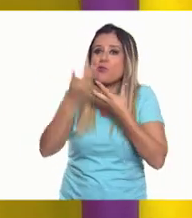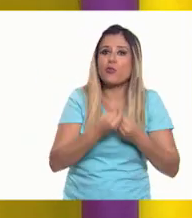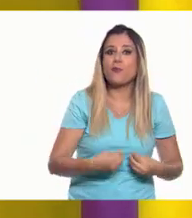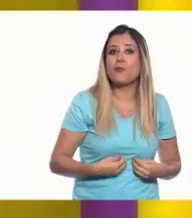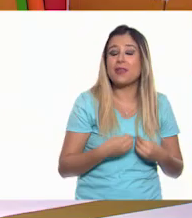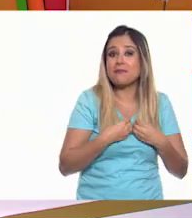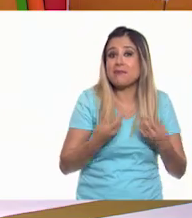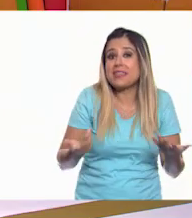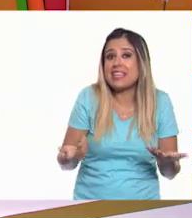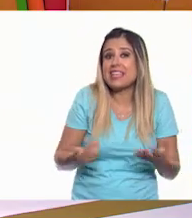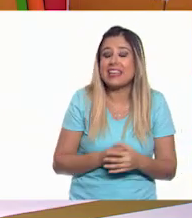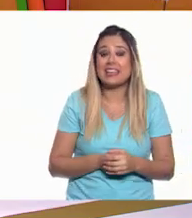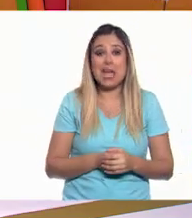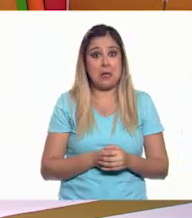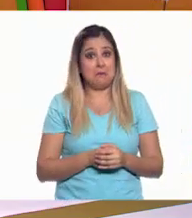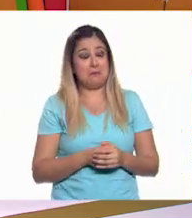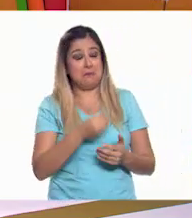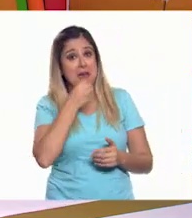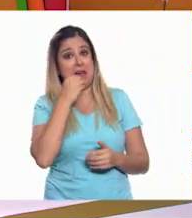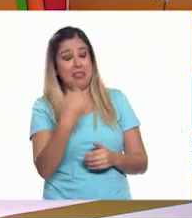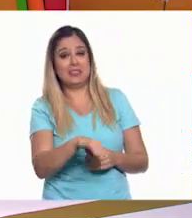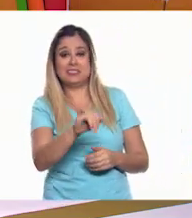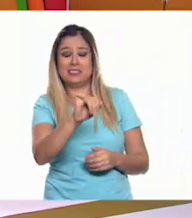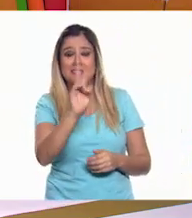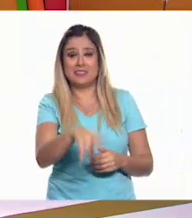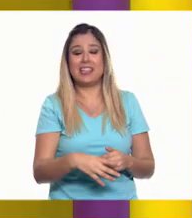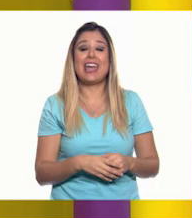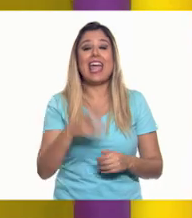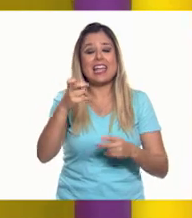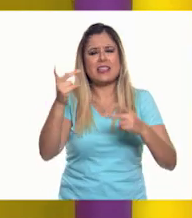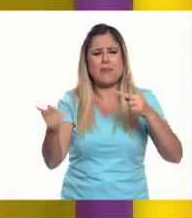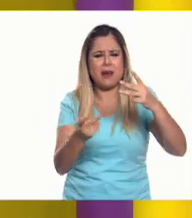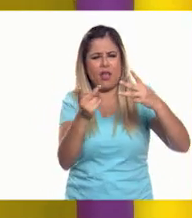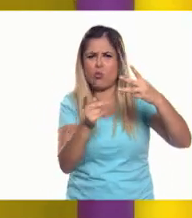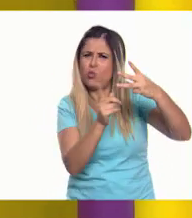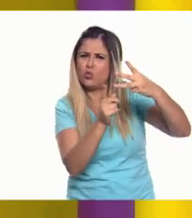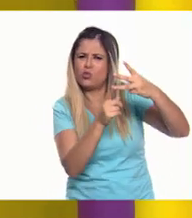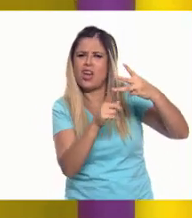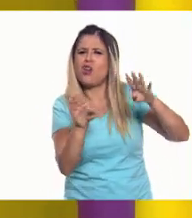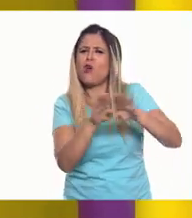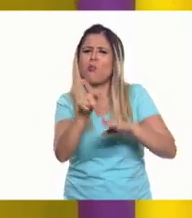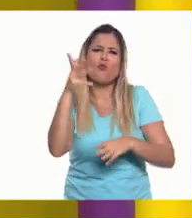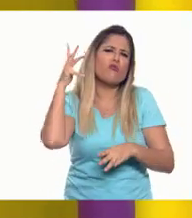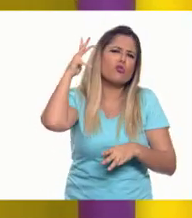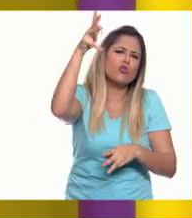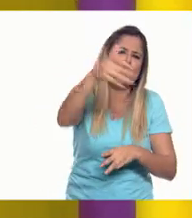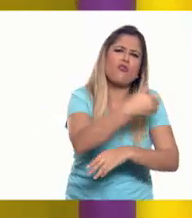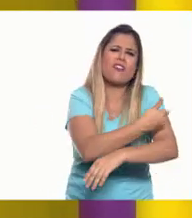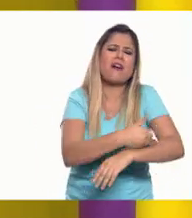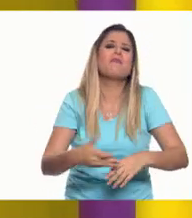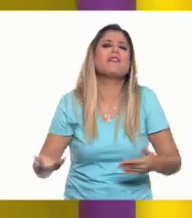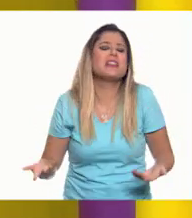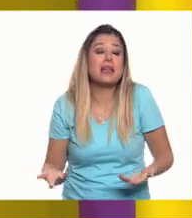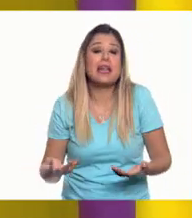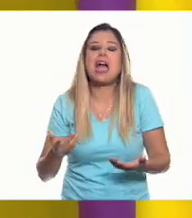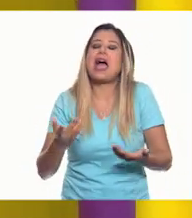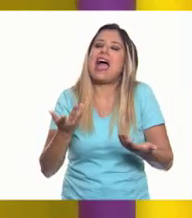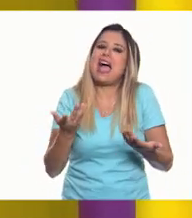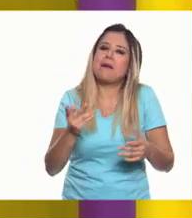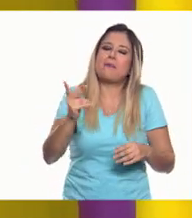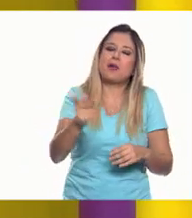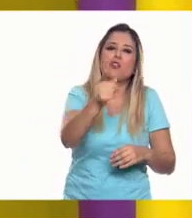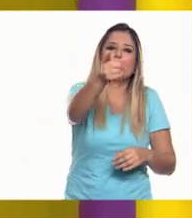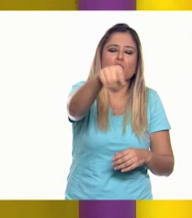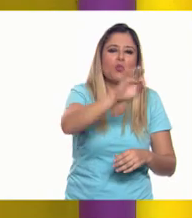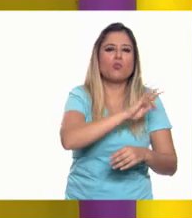nosotros. ¡Ah, qué padre! Sí. Uh-huh. Esa pregunta de cómo crees que será tu familia después es la pregunta que ustedes